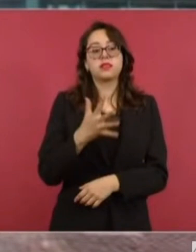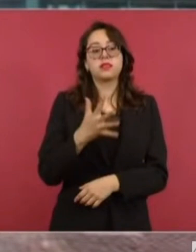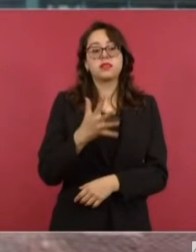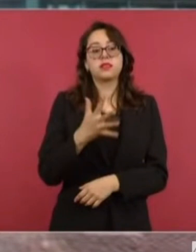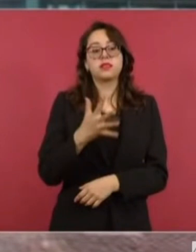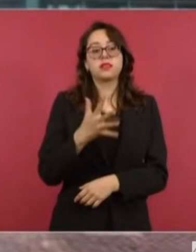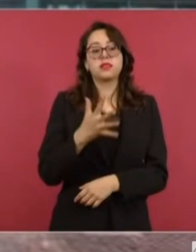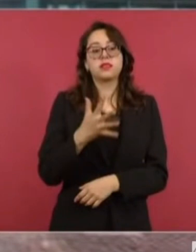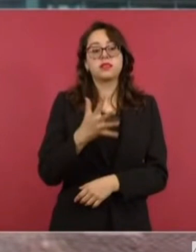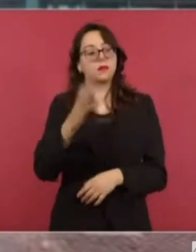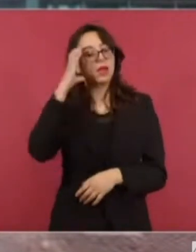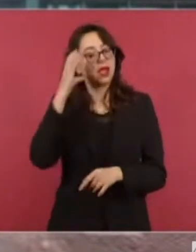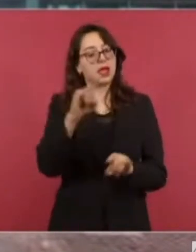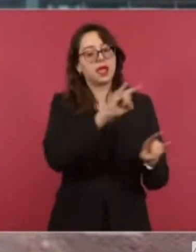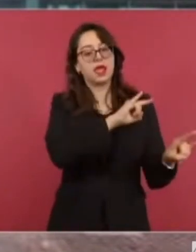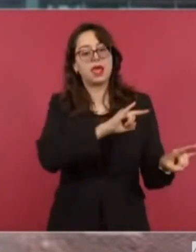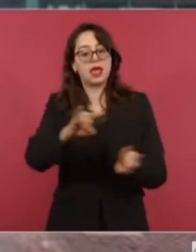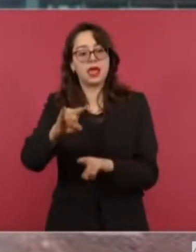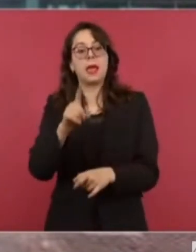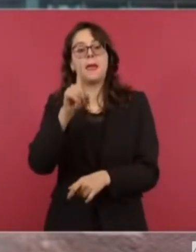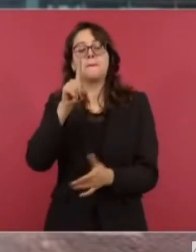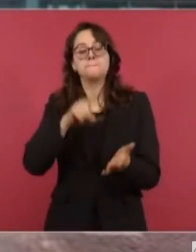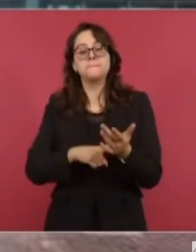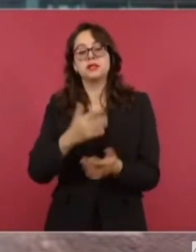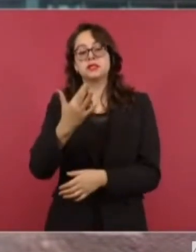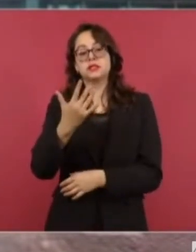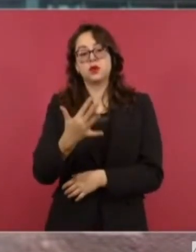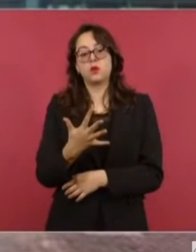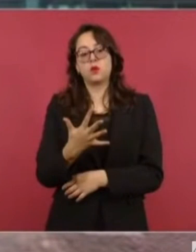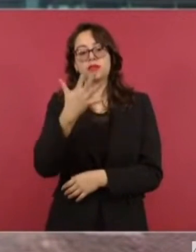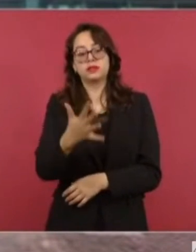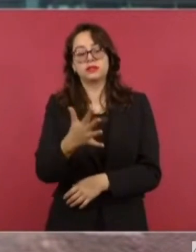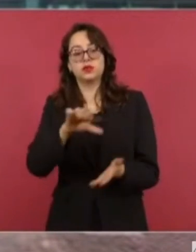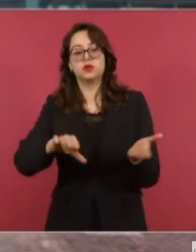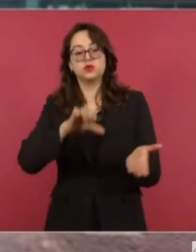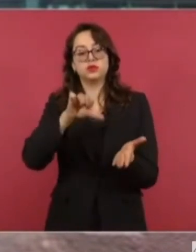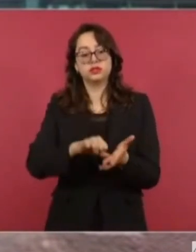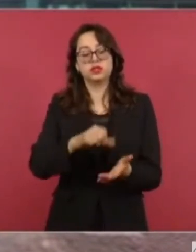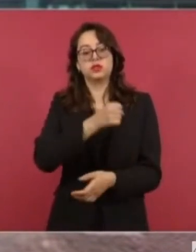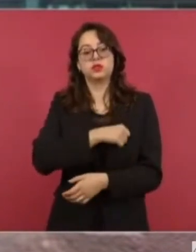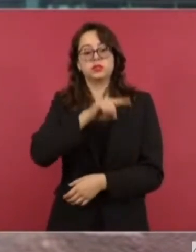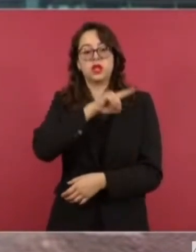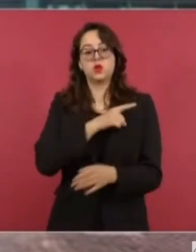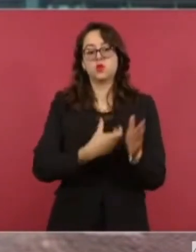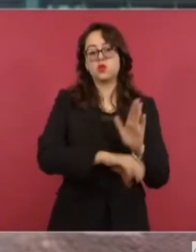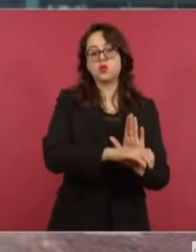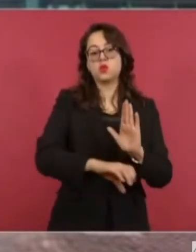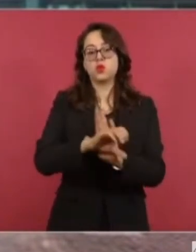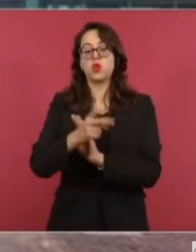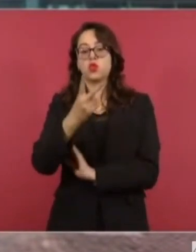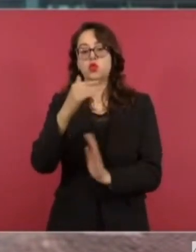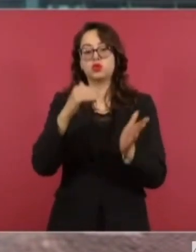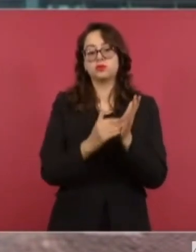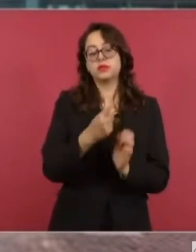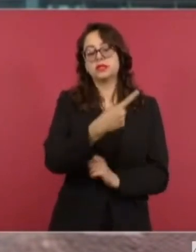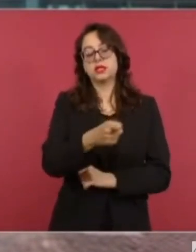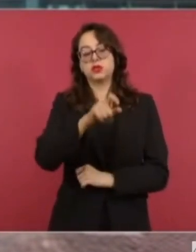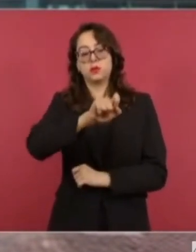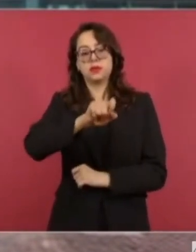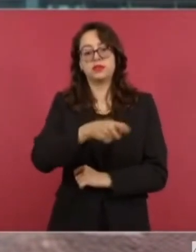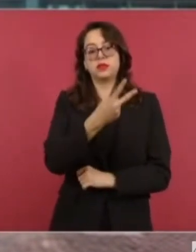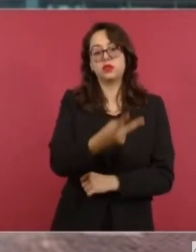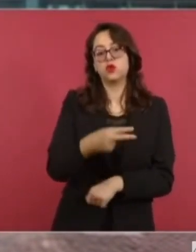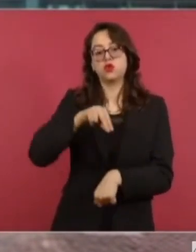y 1,055 centros de salud con 2,122 consultorios. En Guerrero, el IMSS Bienestar cuenta con